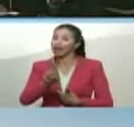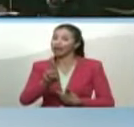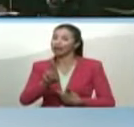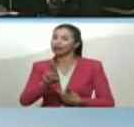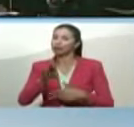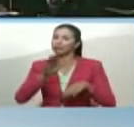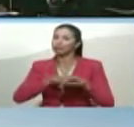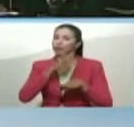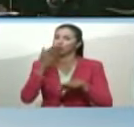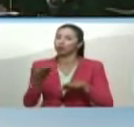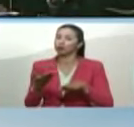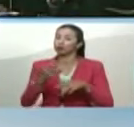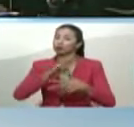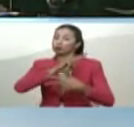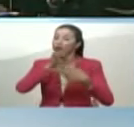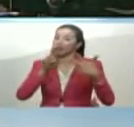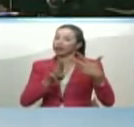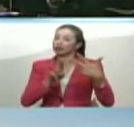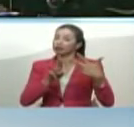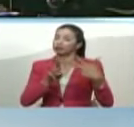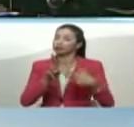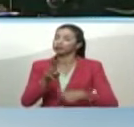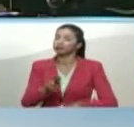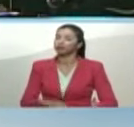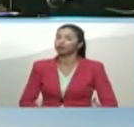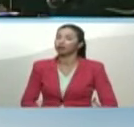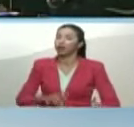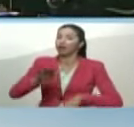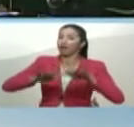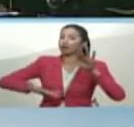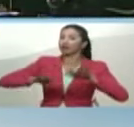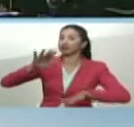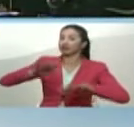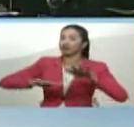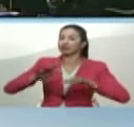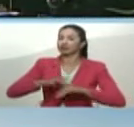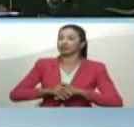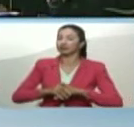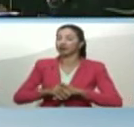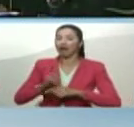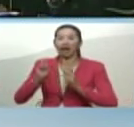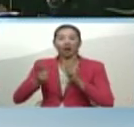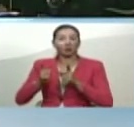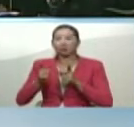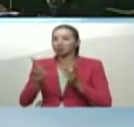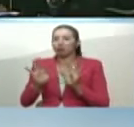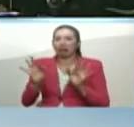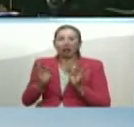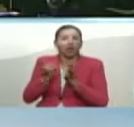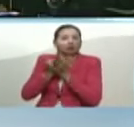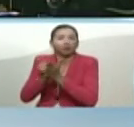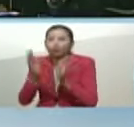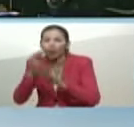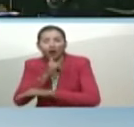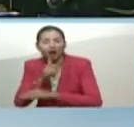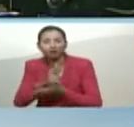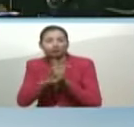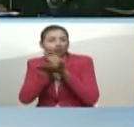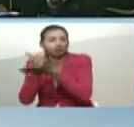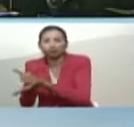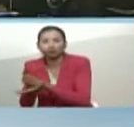Porque de verdad que en algunos casos hay pescadores que no han sido beneficiados, los verdaderos